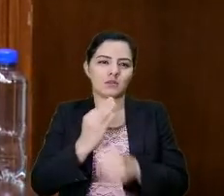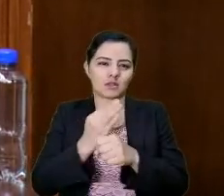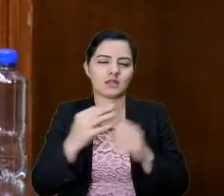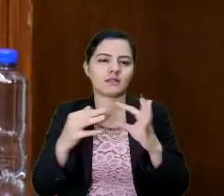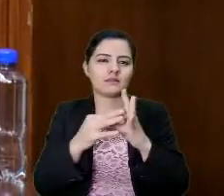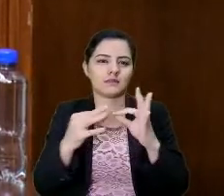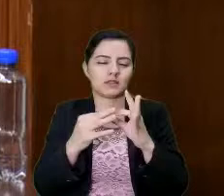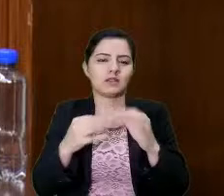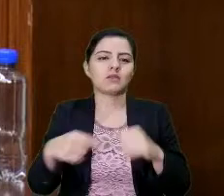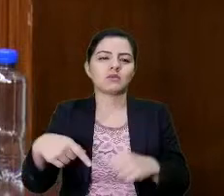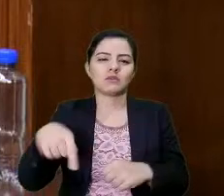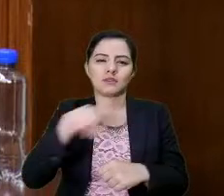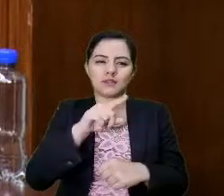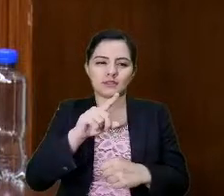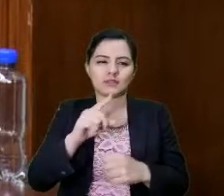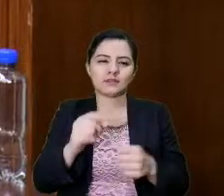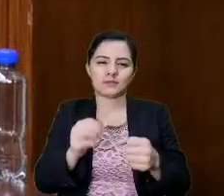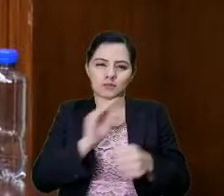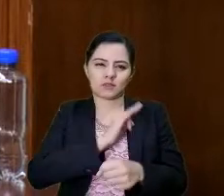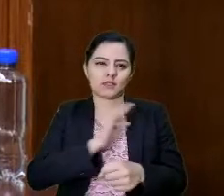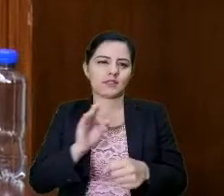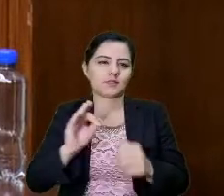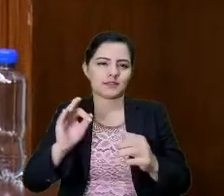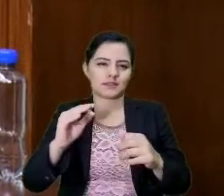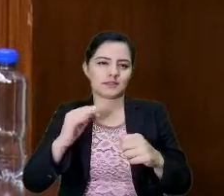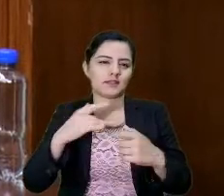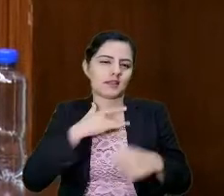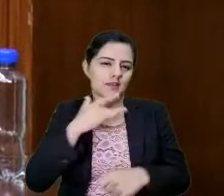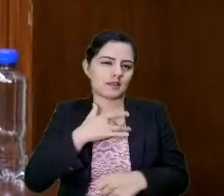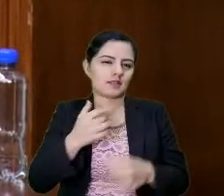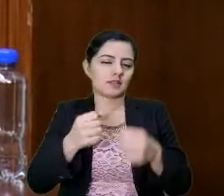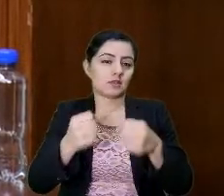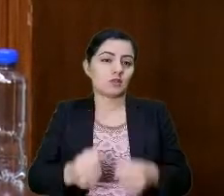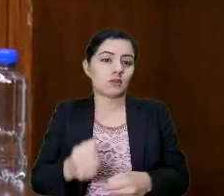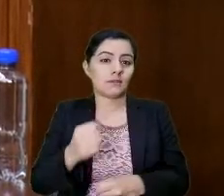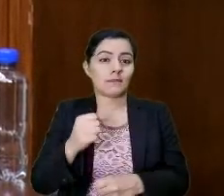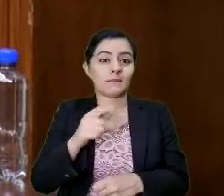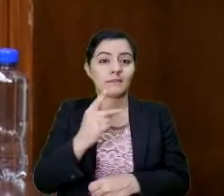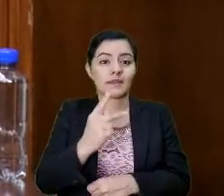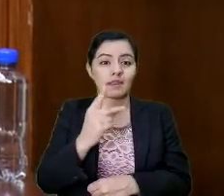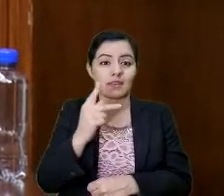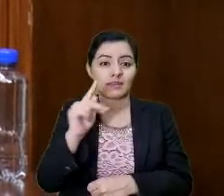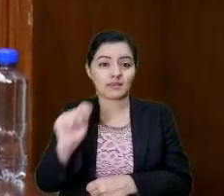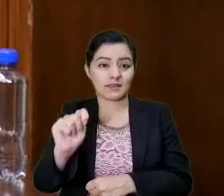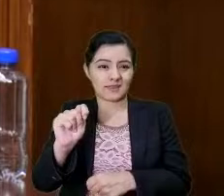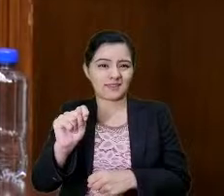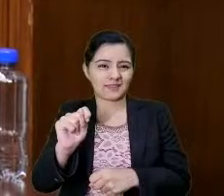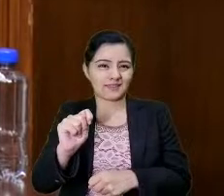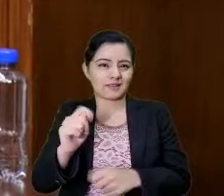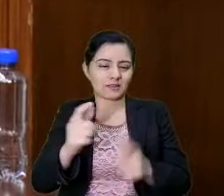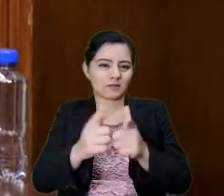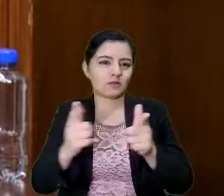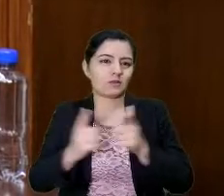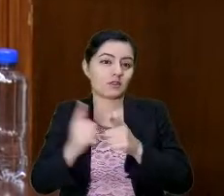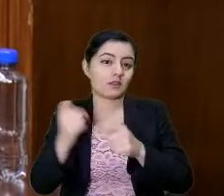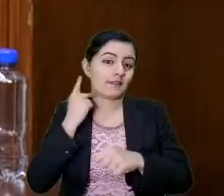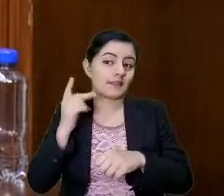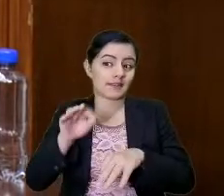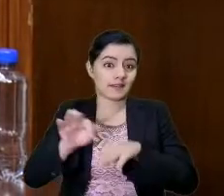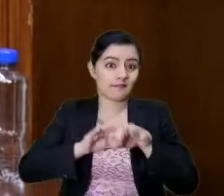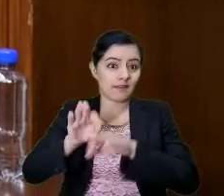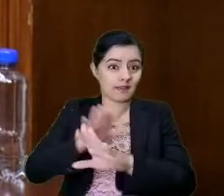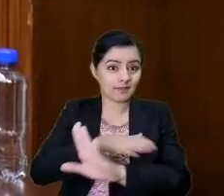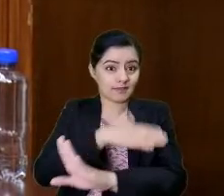Tengan certeza de esto. El Partido del Trabajo nunca irá en contra de los trabajadores y siempre